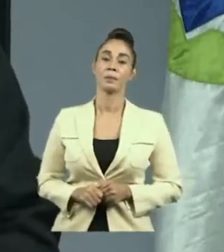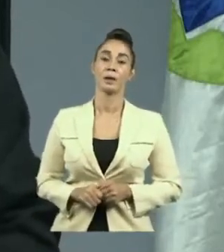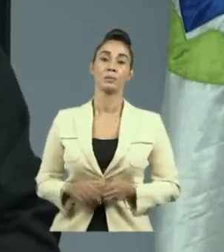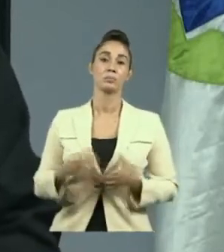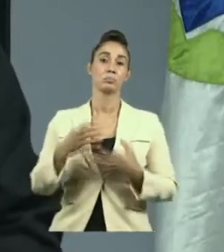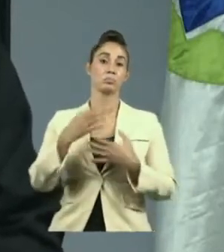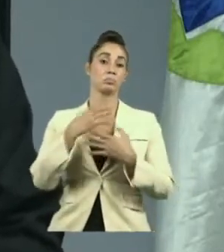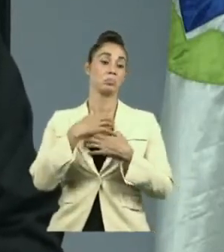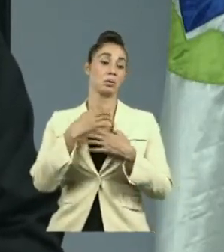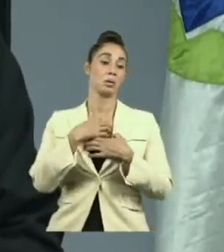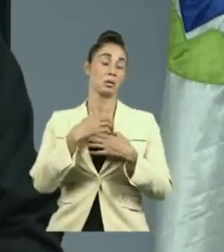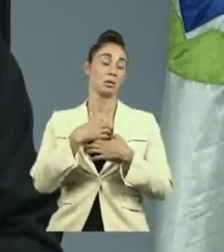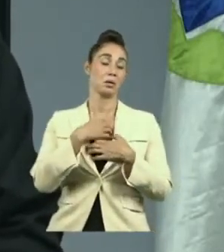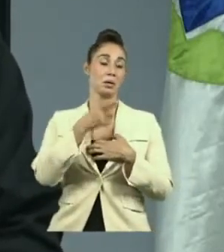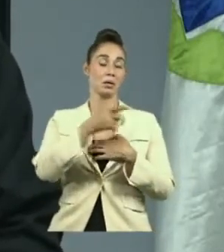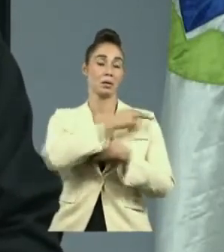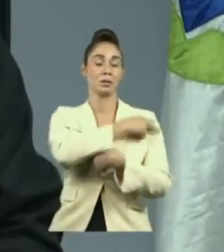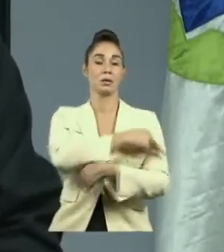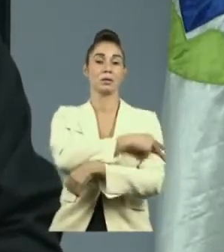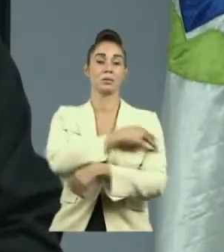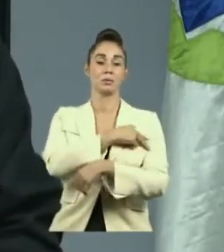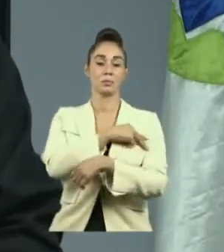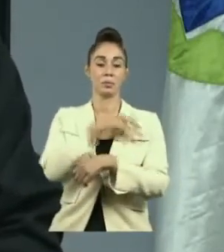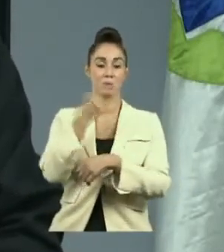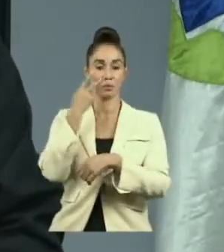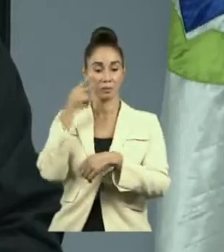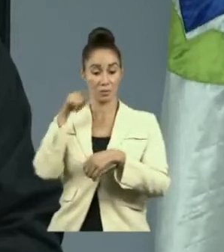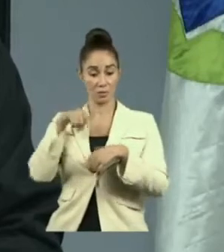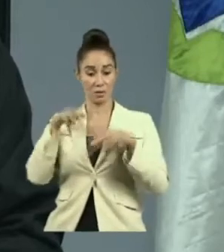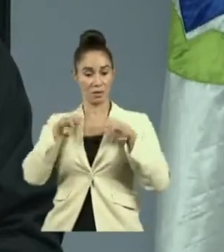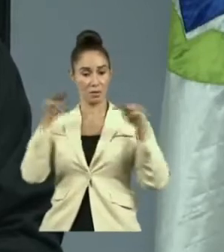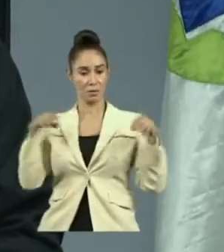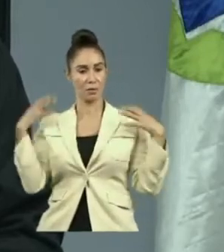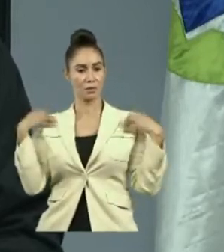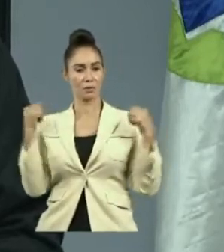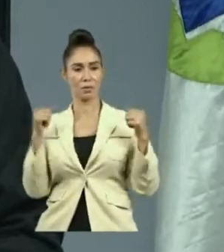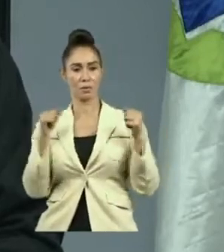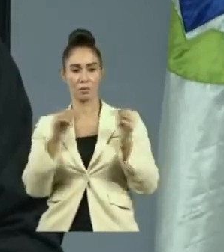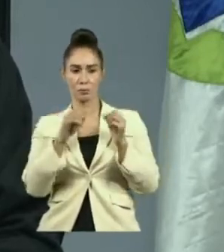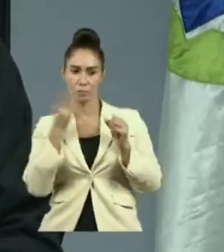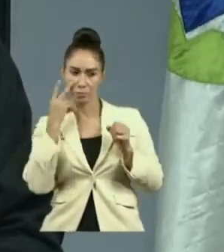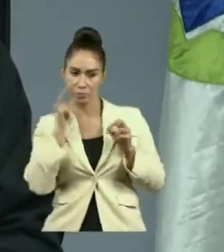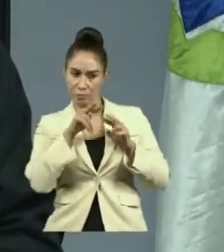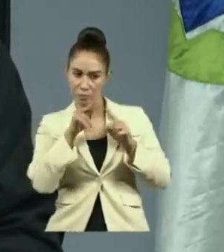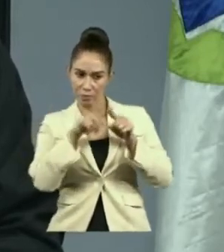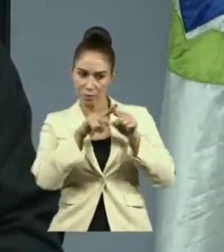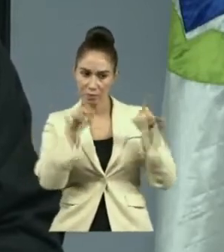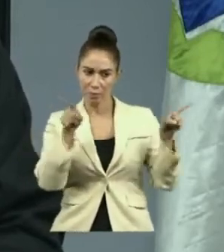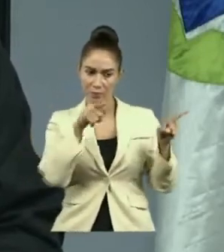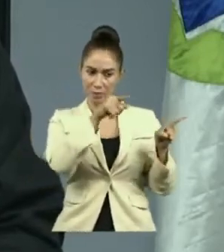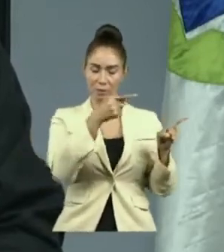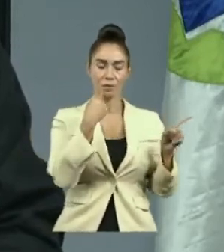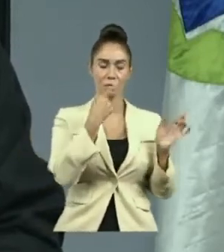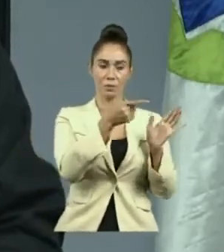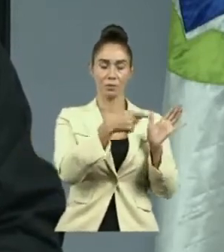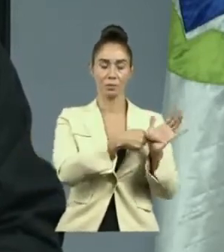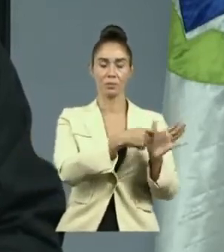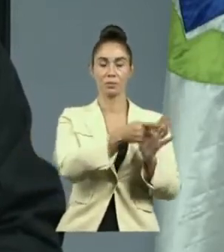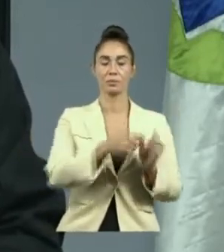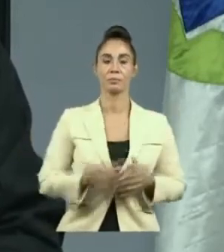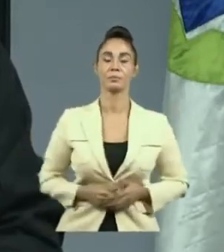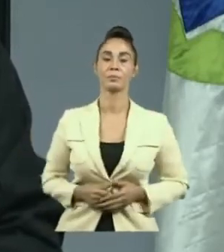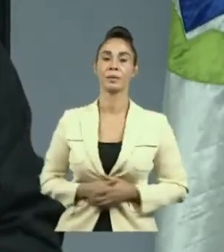ese hospital para desde el ángulo del ministerio de salud van en otra dirección muy diferente a la que usted ha señalado